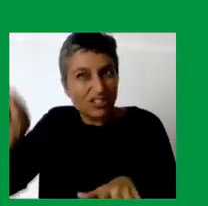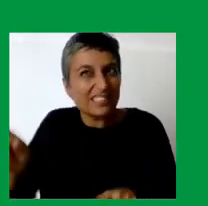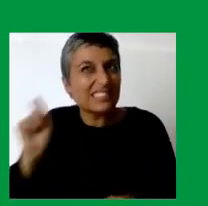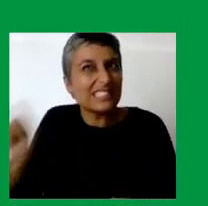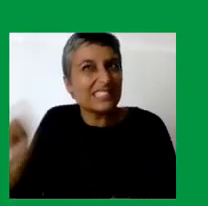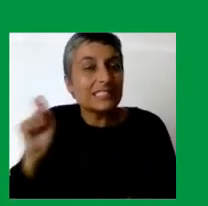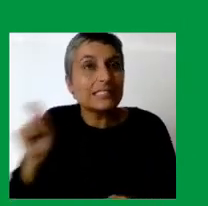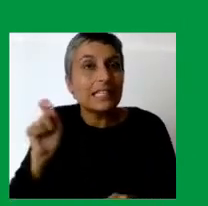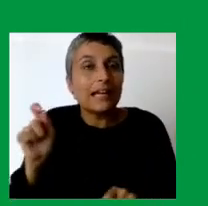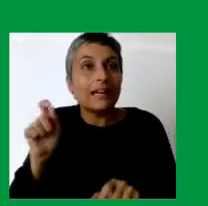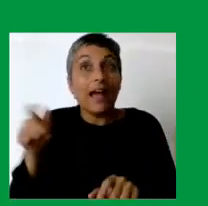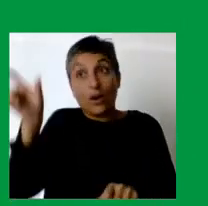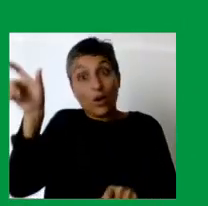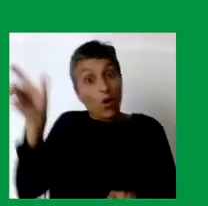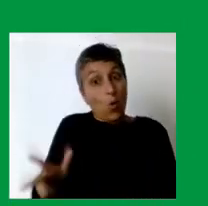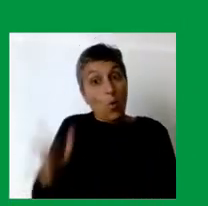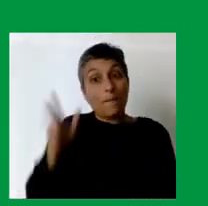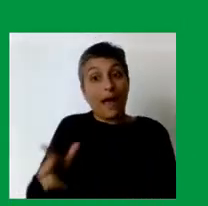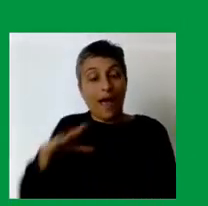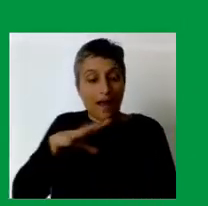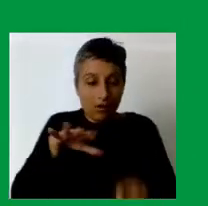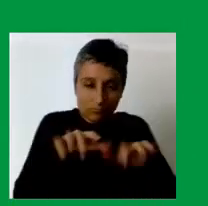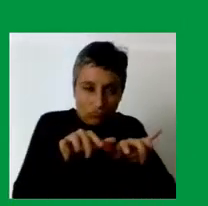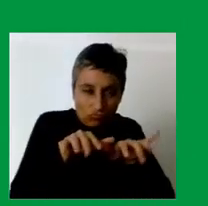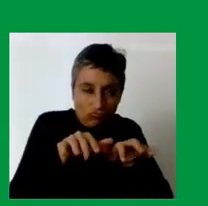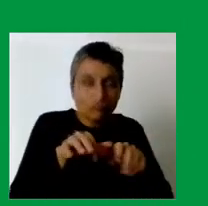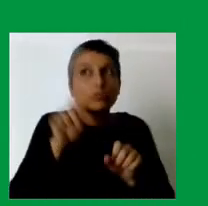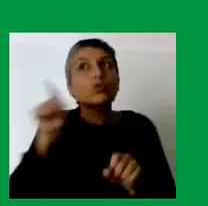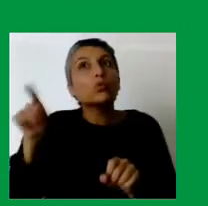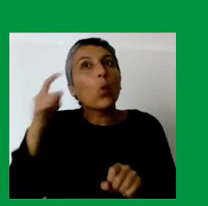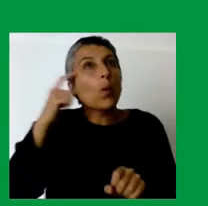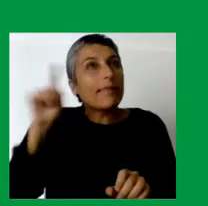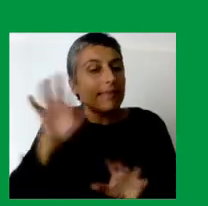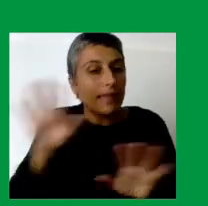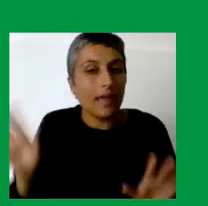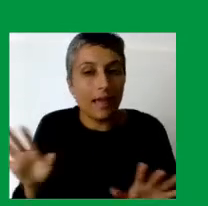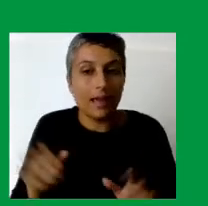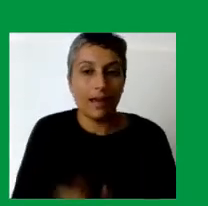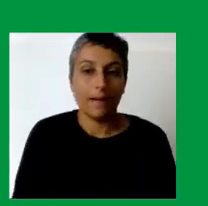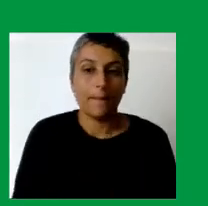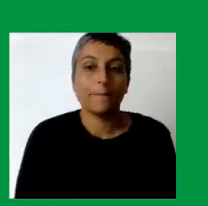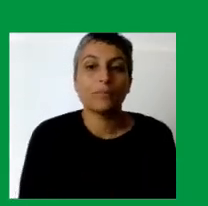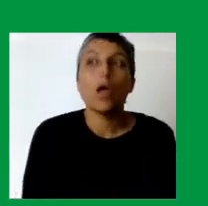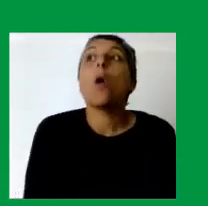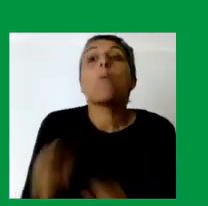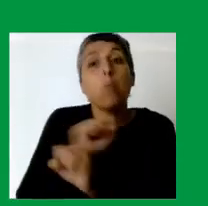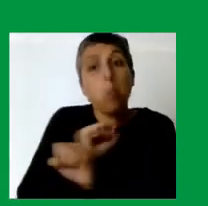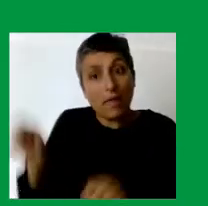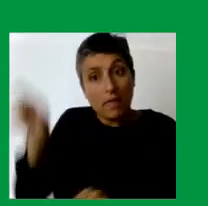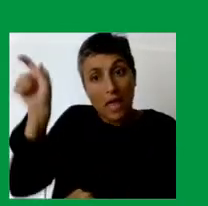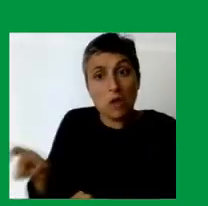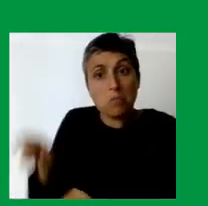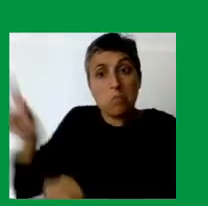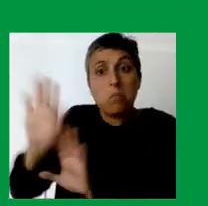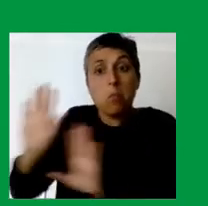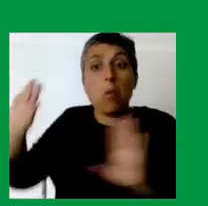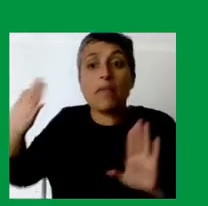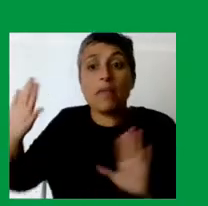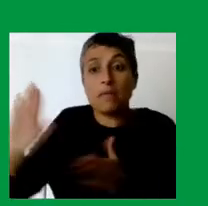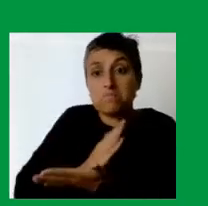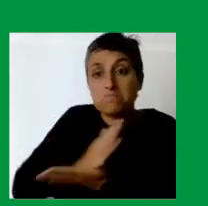y programadoras humanos con sus sesgos, ¿no? Pueden tener sesgos racistas, de